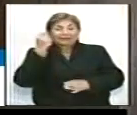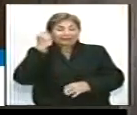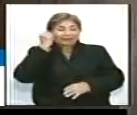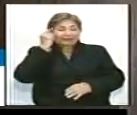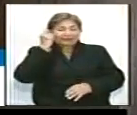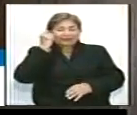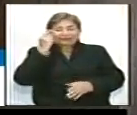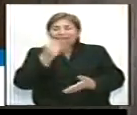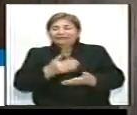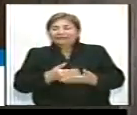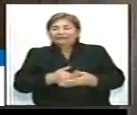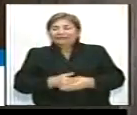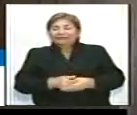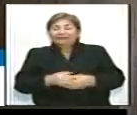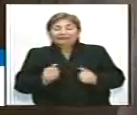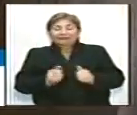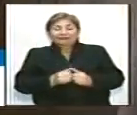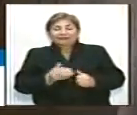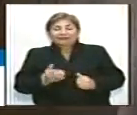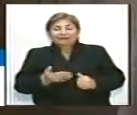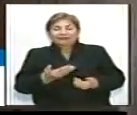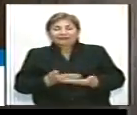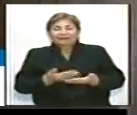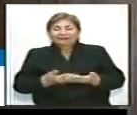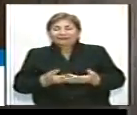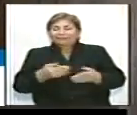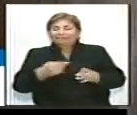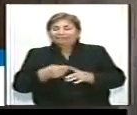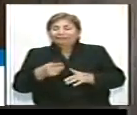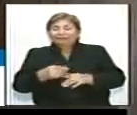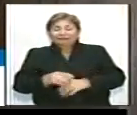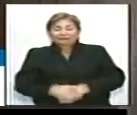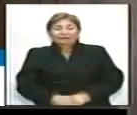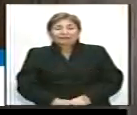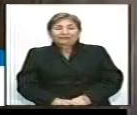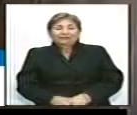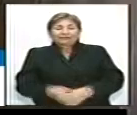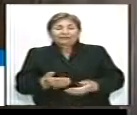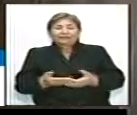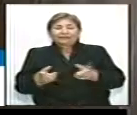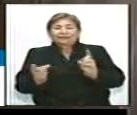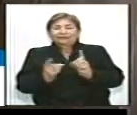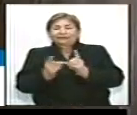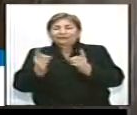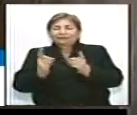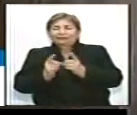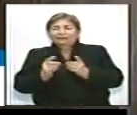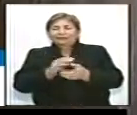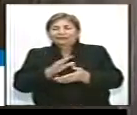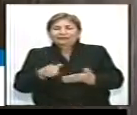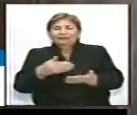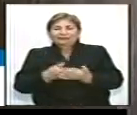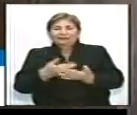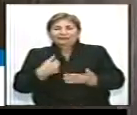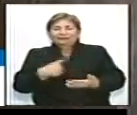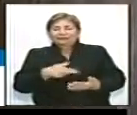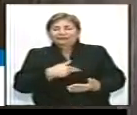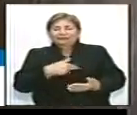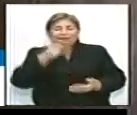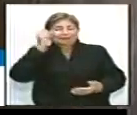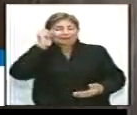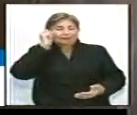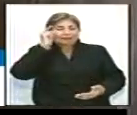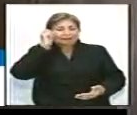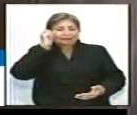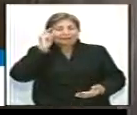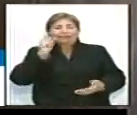hay, considero, muchos puntos, digamos, de encuentro, puntos comunes entre todos nosotros en el sentido de